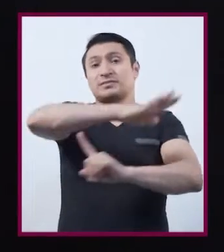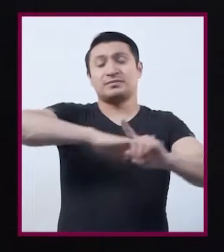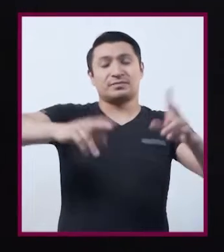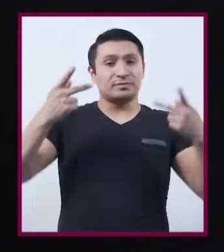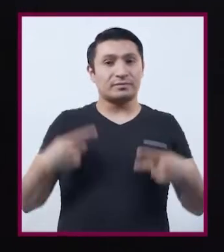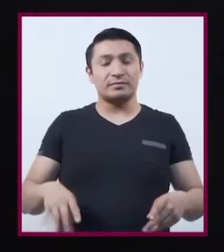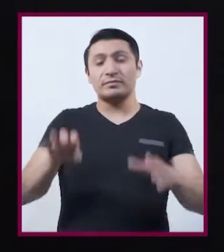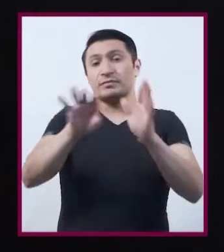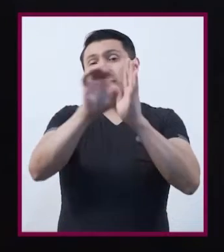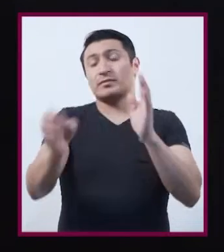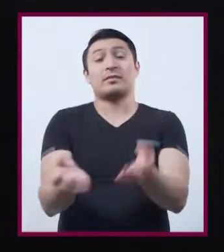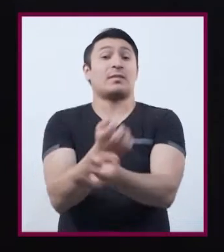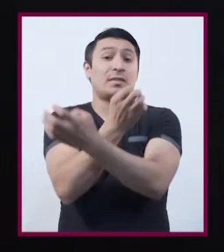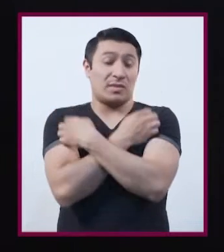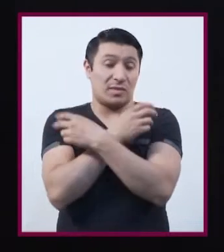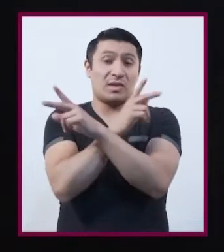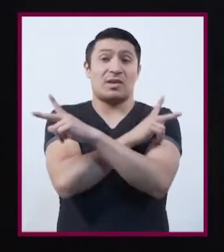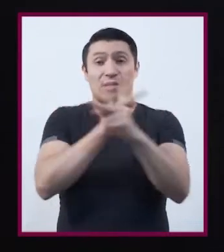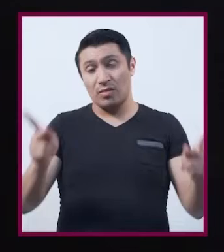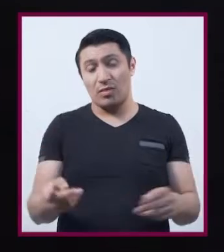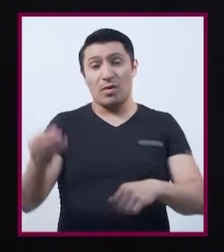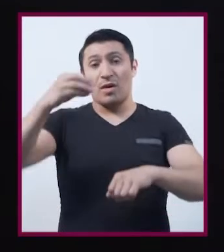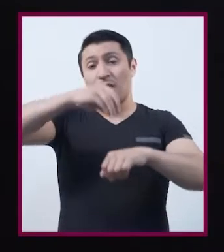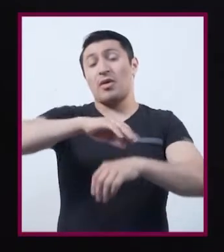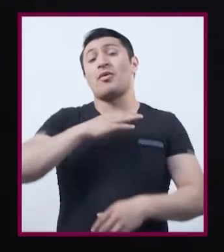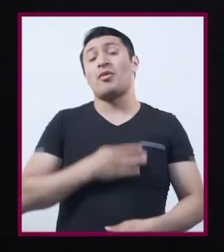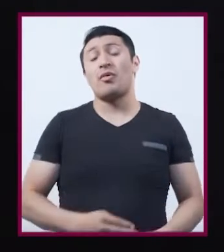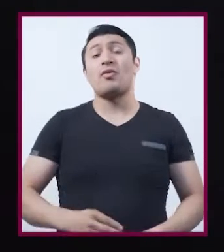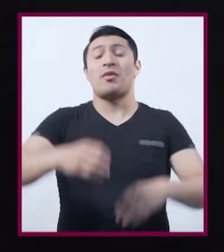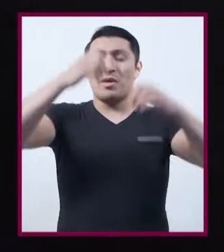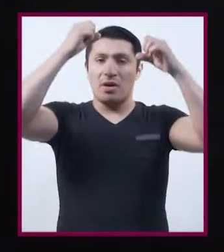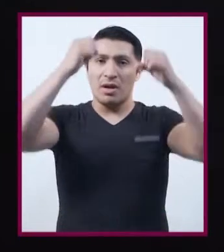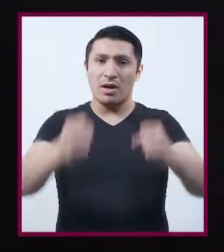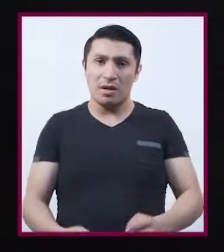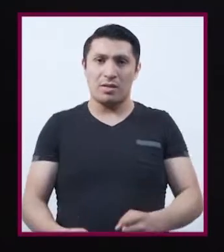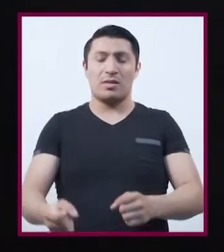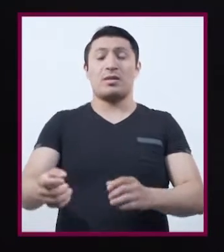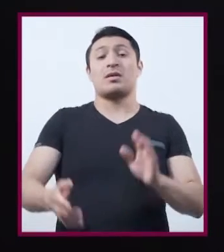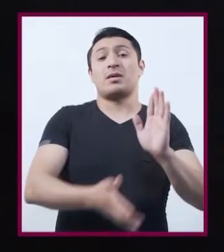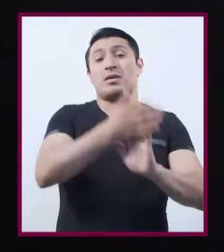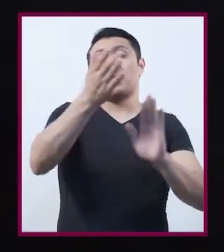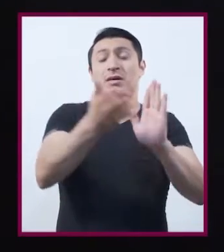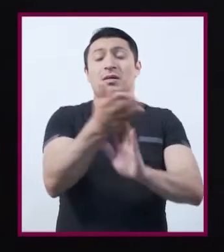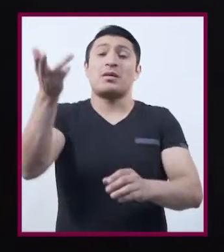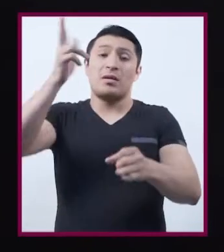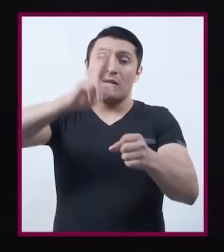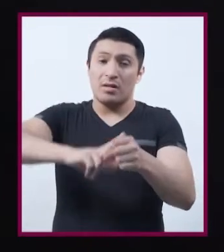satisfagan necesidades de carácter colectivo, como son la educación pública, la impartición